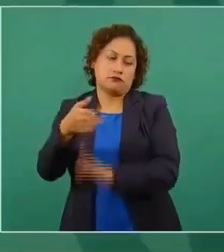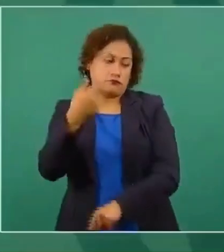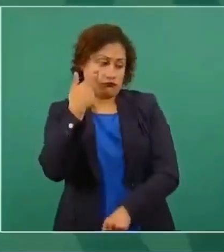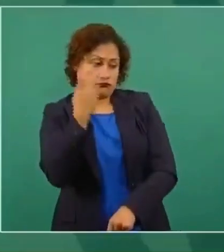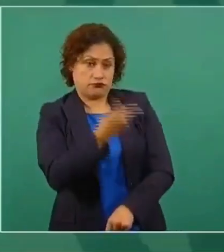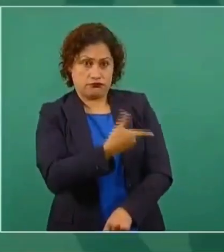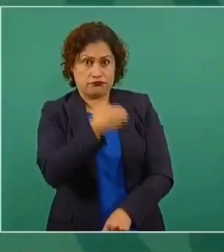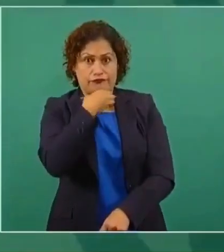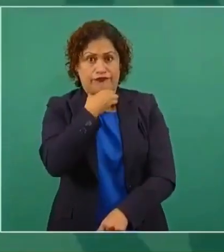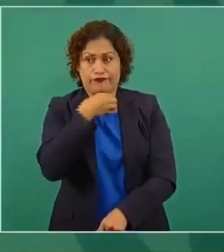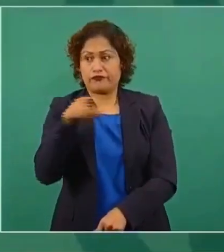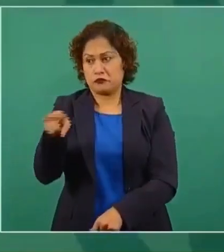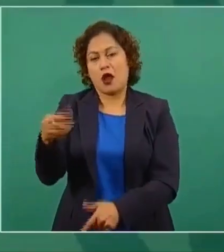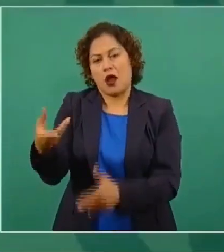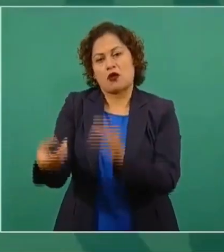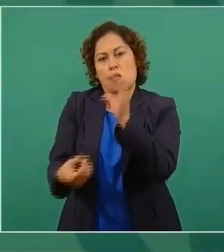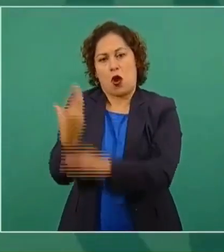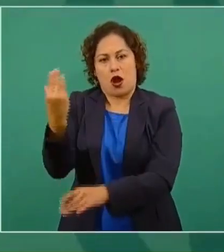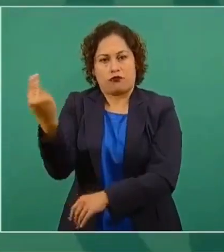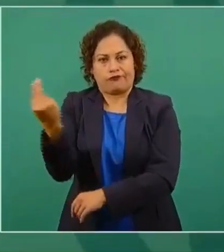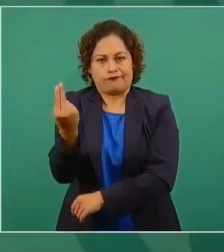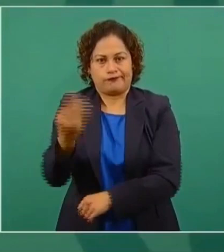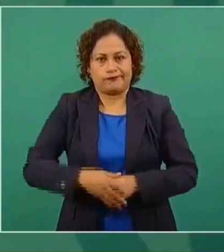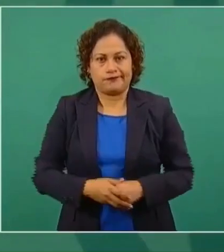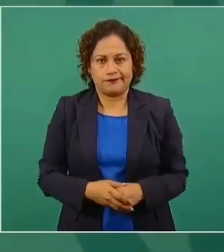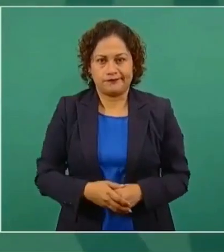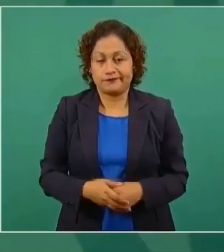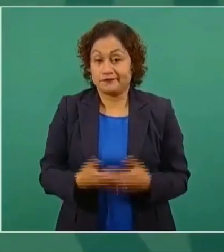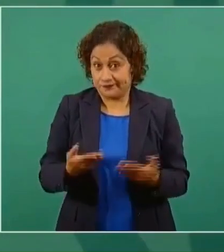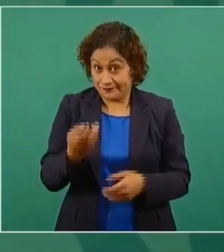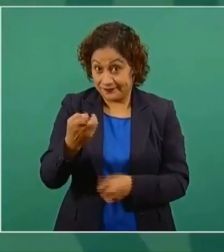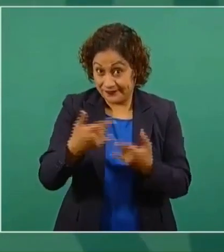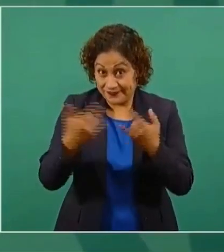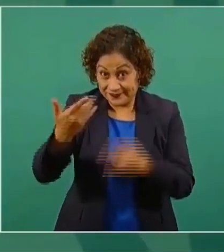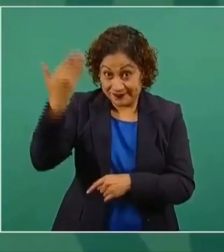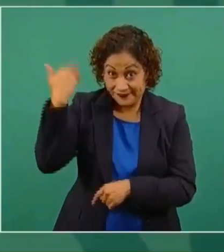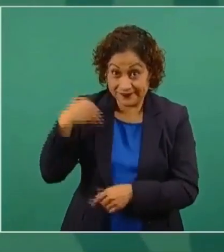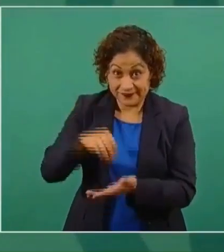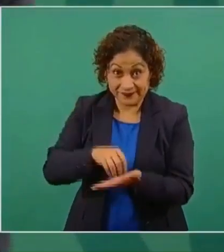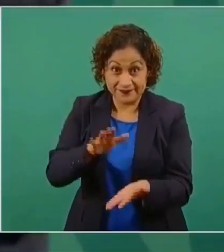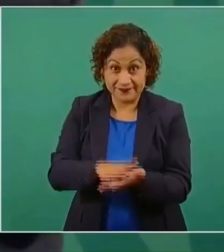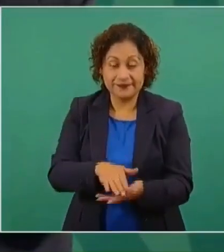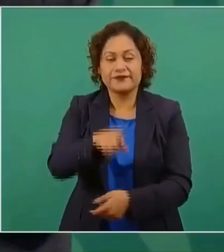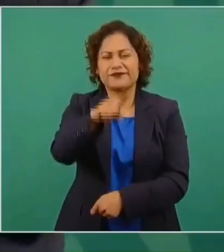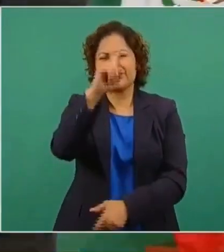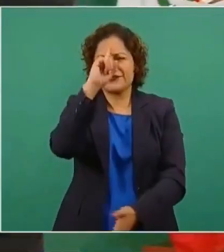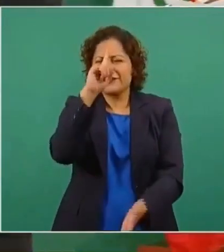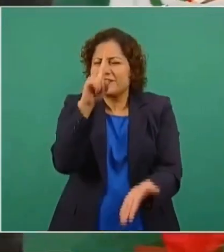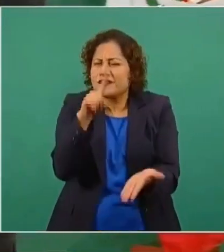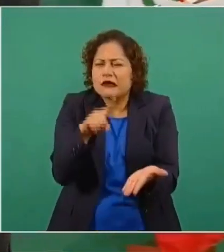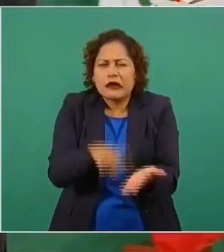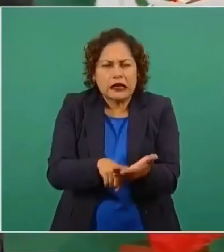Ese es el antecedente. ¿Ustedes creen que el Reforma, el Financiero,